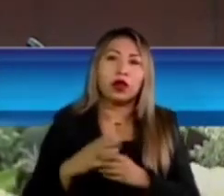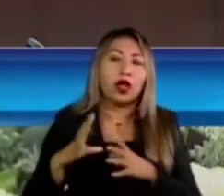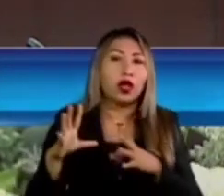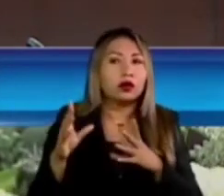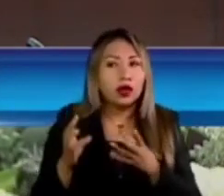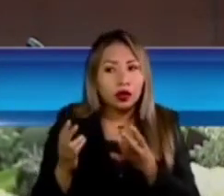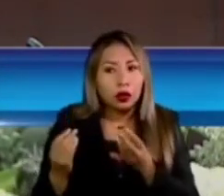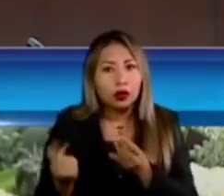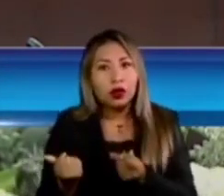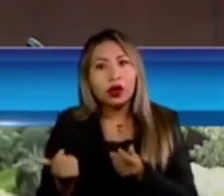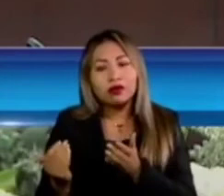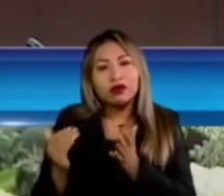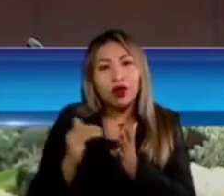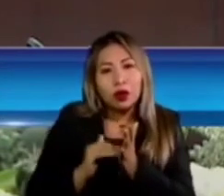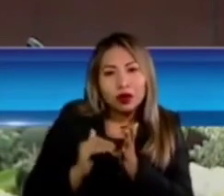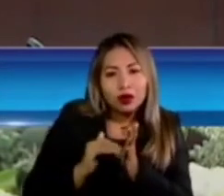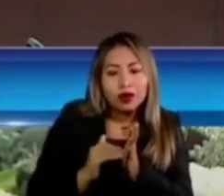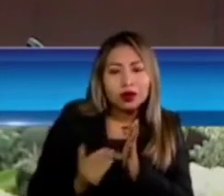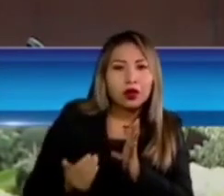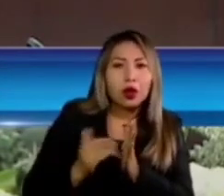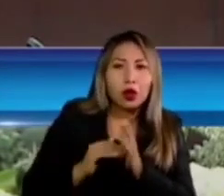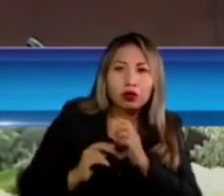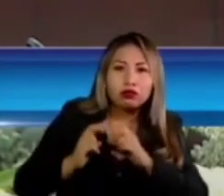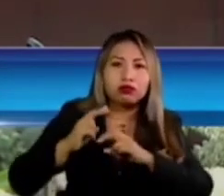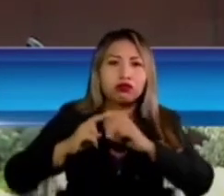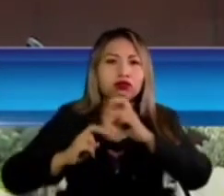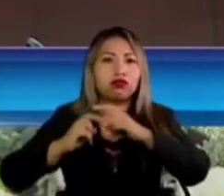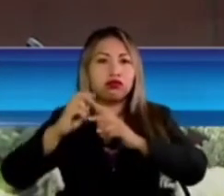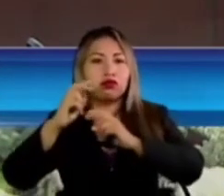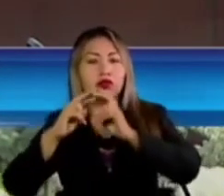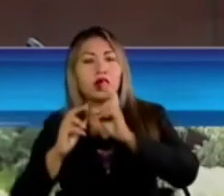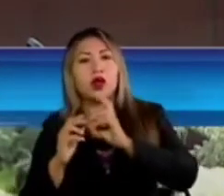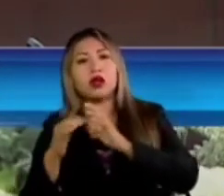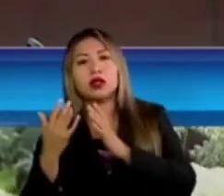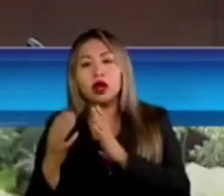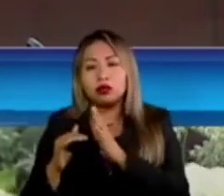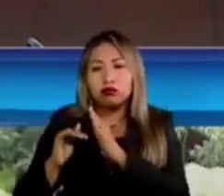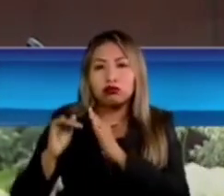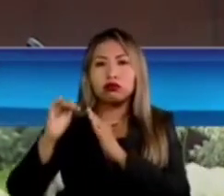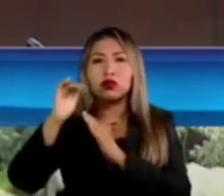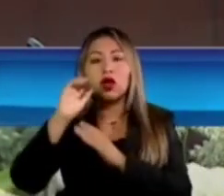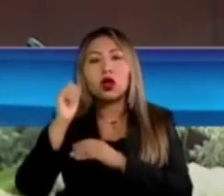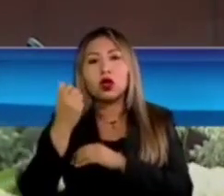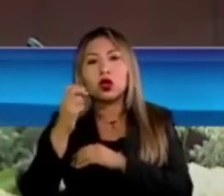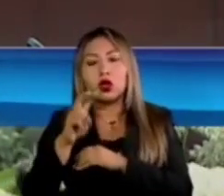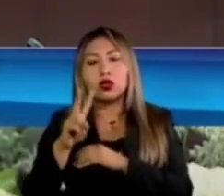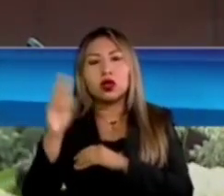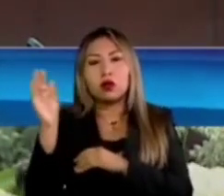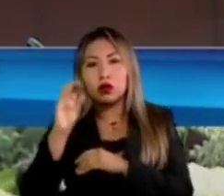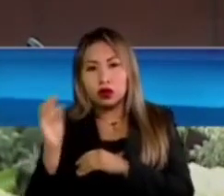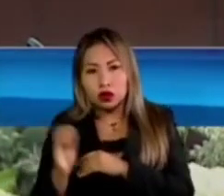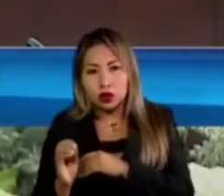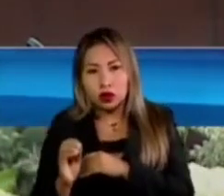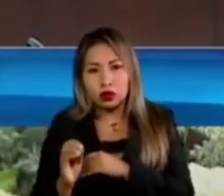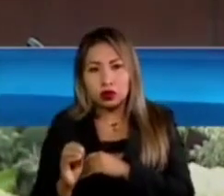recuperación al registrar un incremento de 12.1% de la producción nacional de cemento gris.